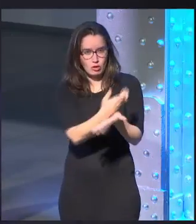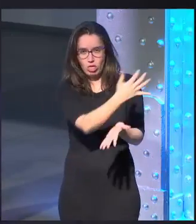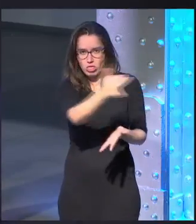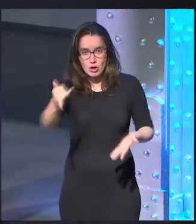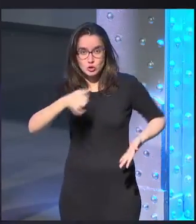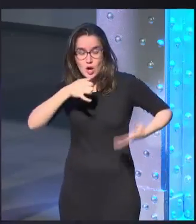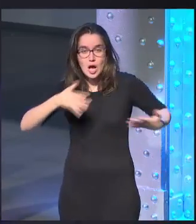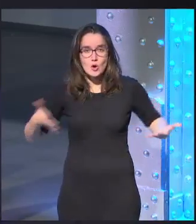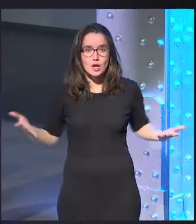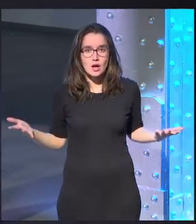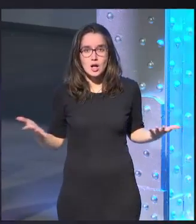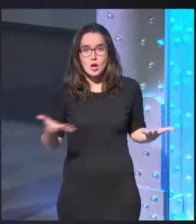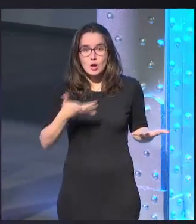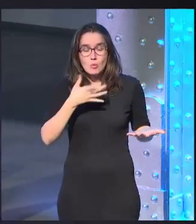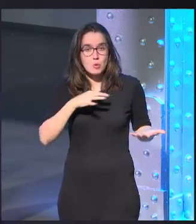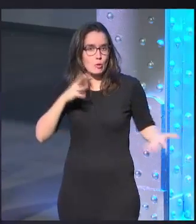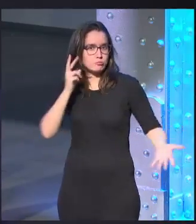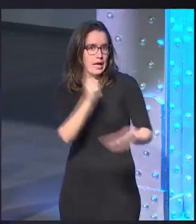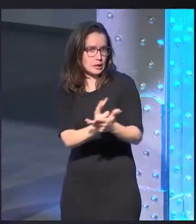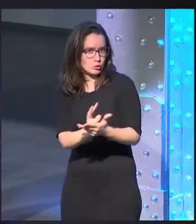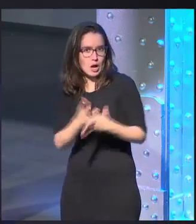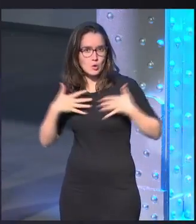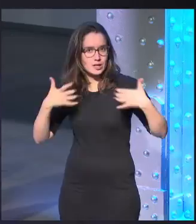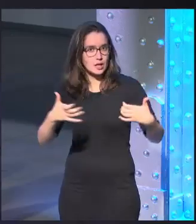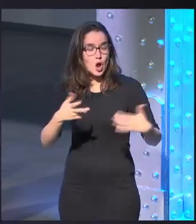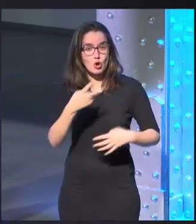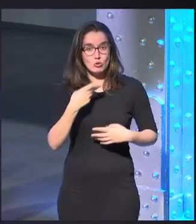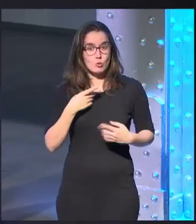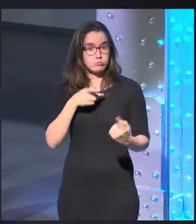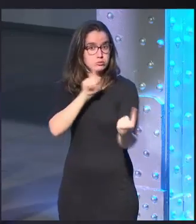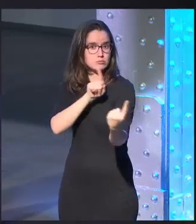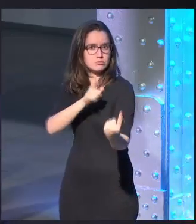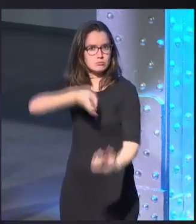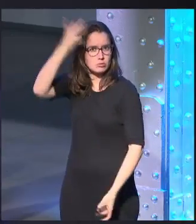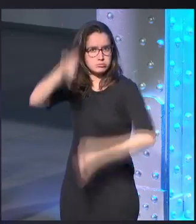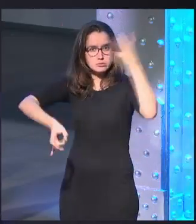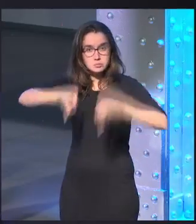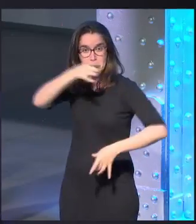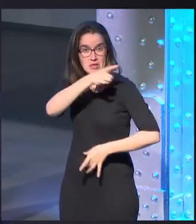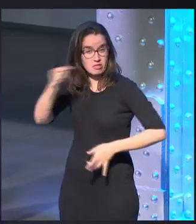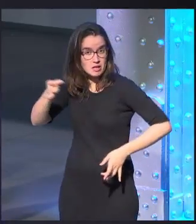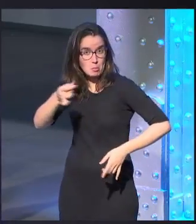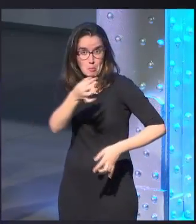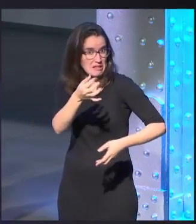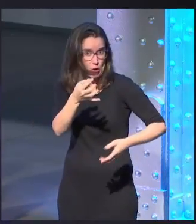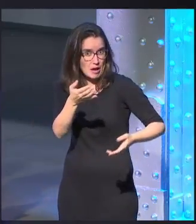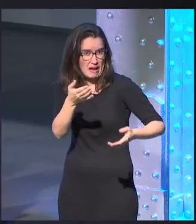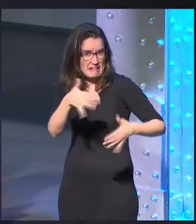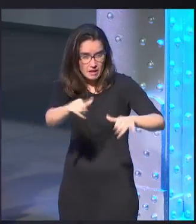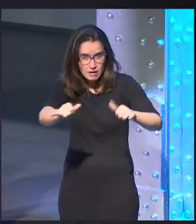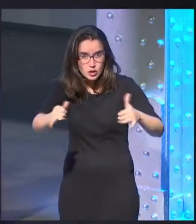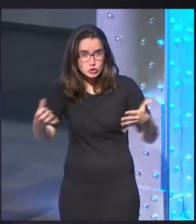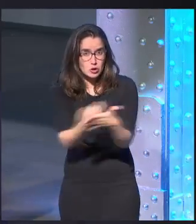ahora mismo de retar a cualquiera y los dos podemos tener 100 ideas en menos de media hora,